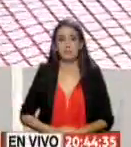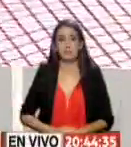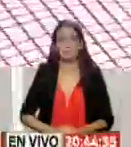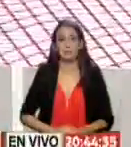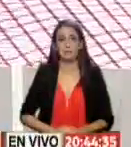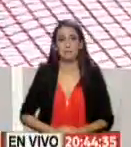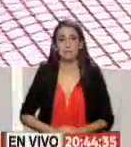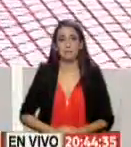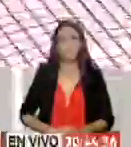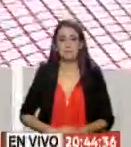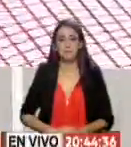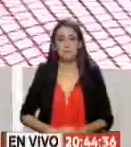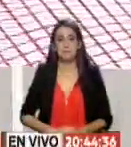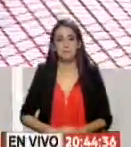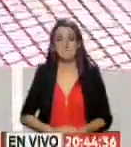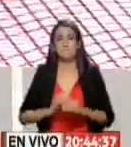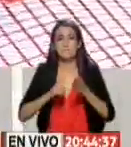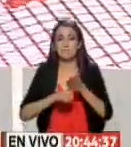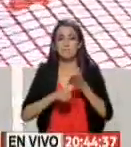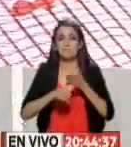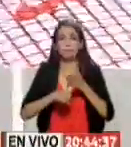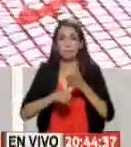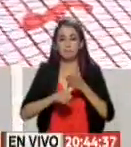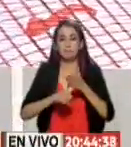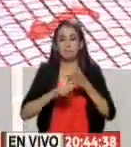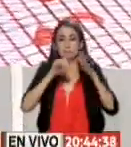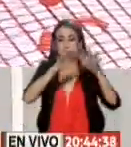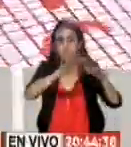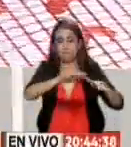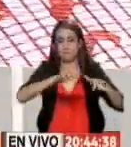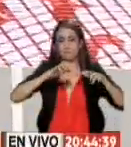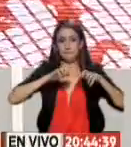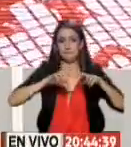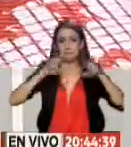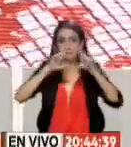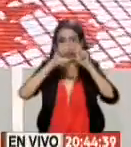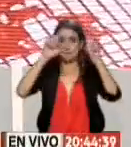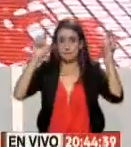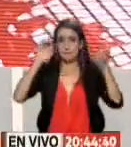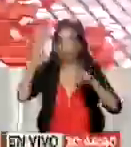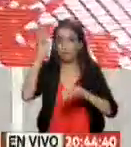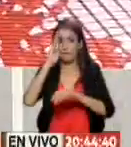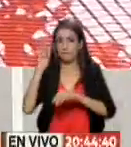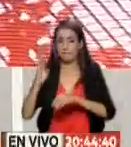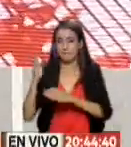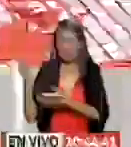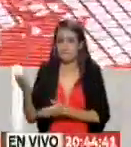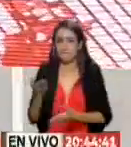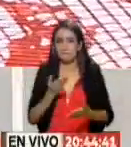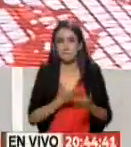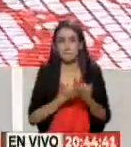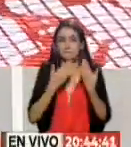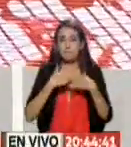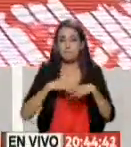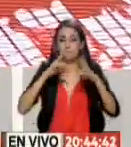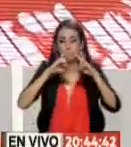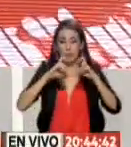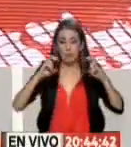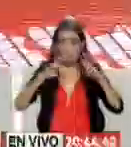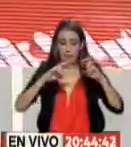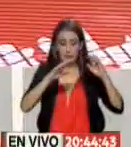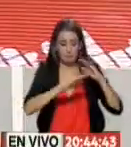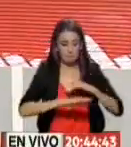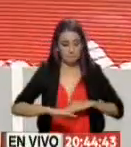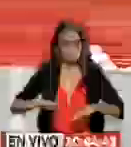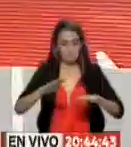El Ministerio de Agricultura y la firma brasileña Embrapa coordinan acciones para fortalecer al Instituto Nacional de Investigaciones